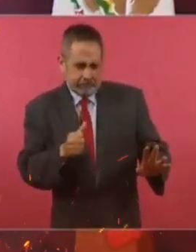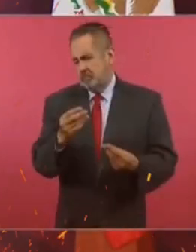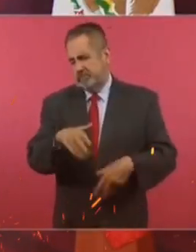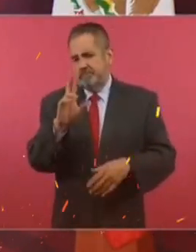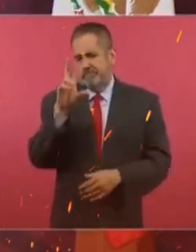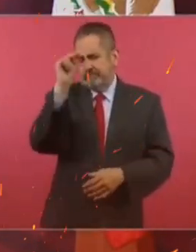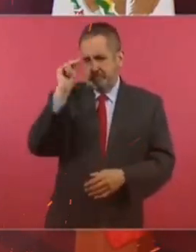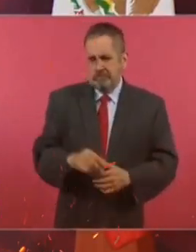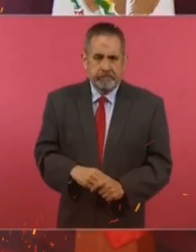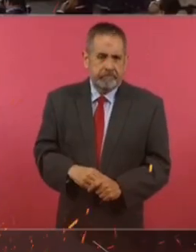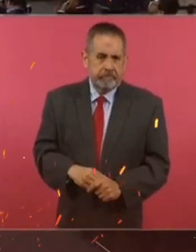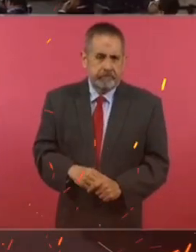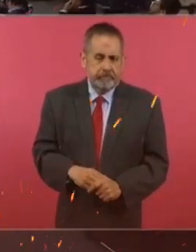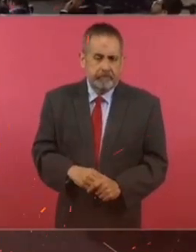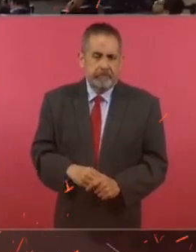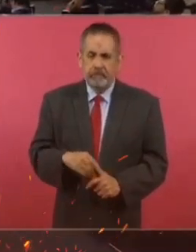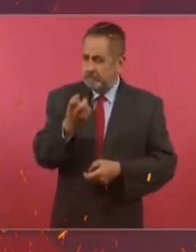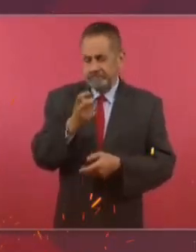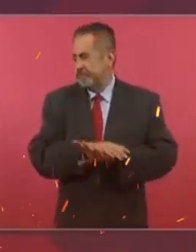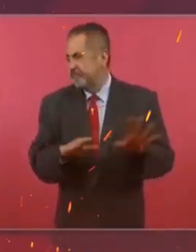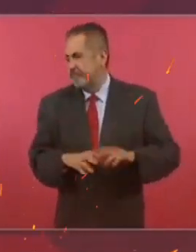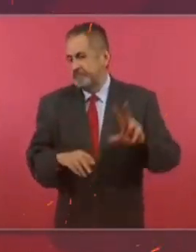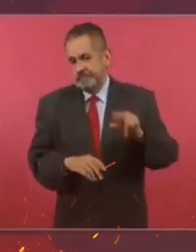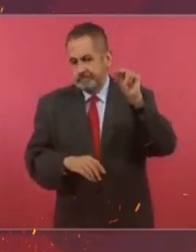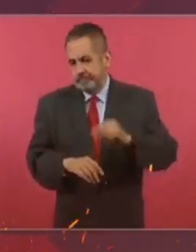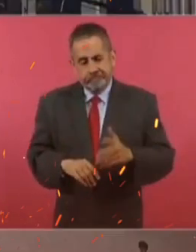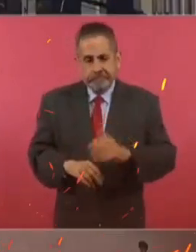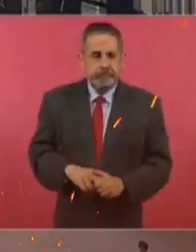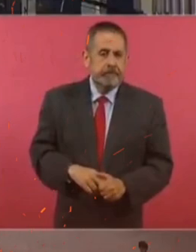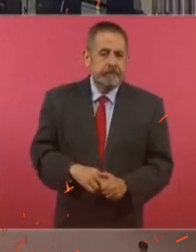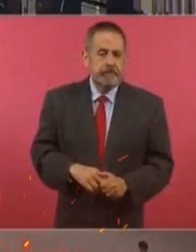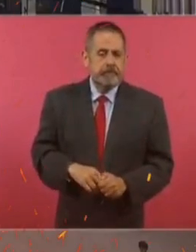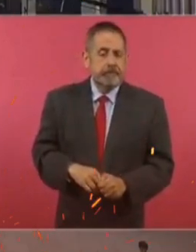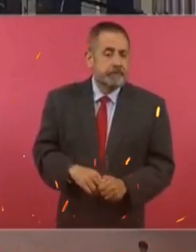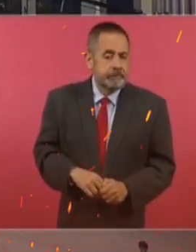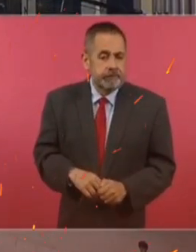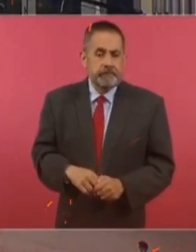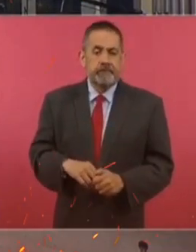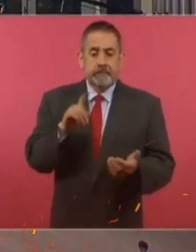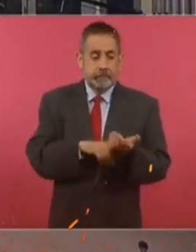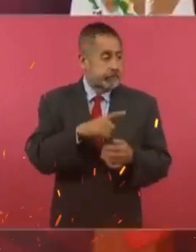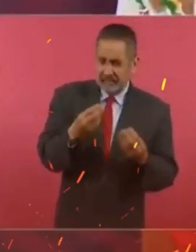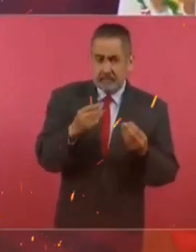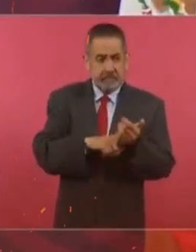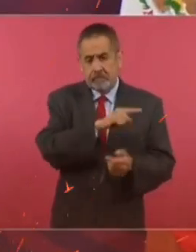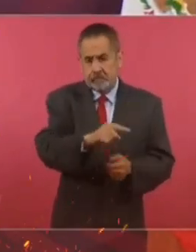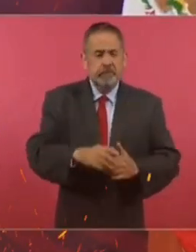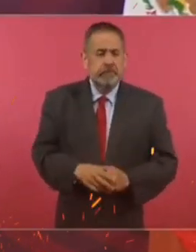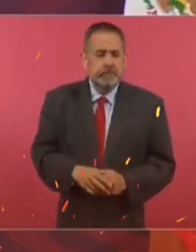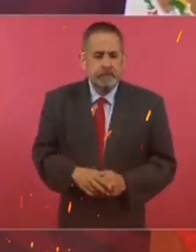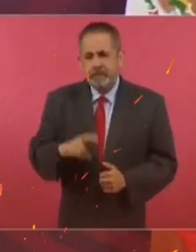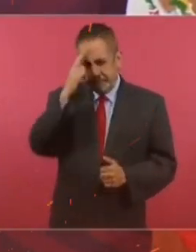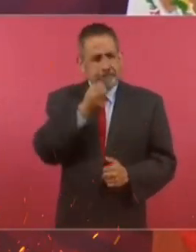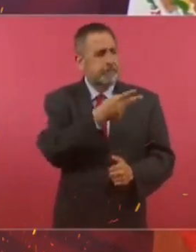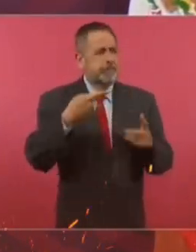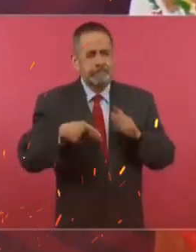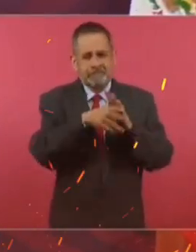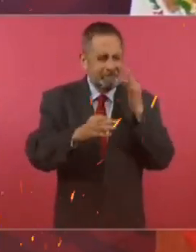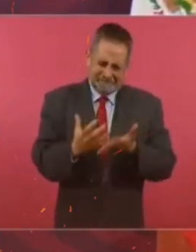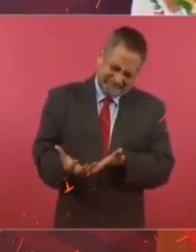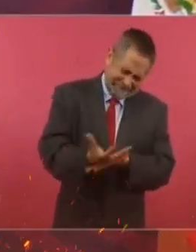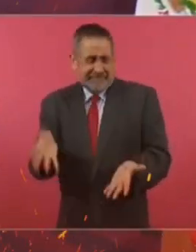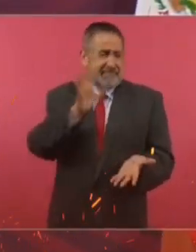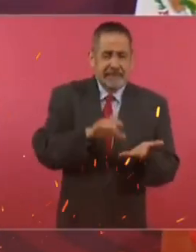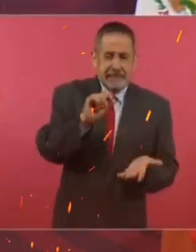Pero es mucho, es bastante. Y es inmoral, porque además hay gente que tiene muchísimo dinero. Porque hablábamos de estos periodistas que ganan 20 veces